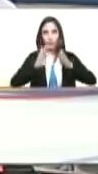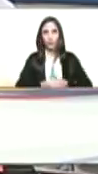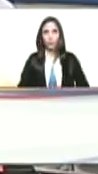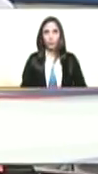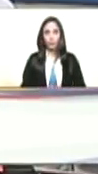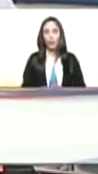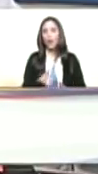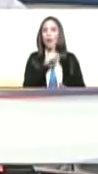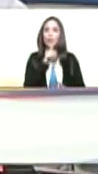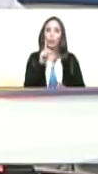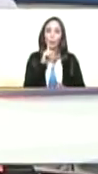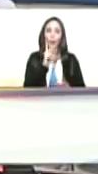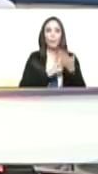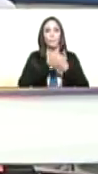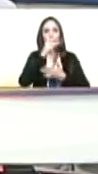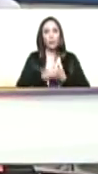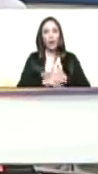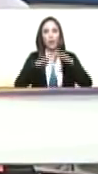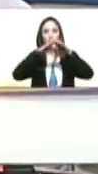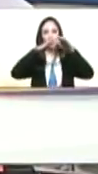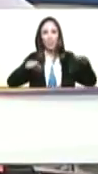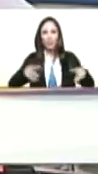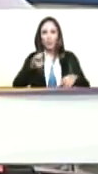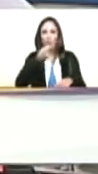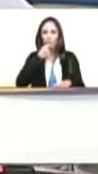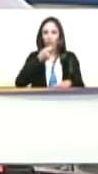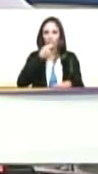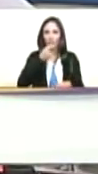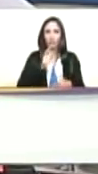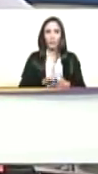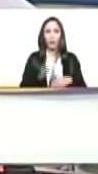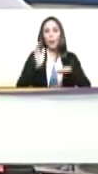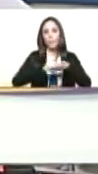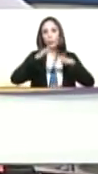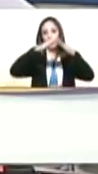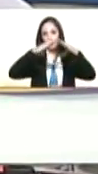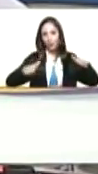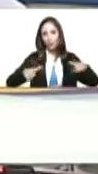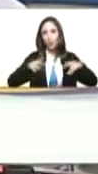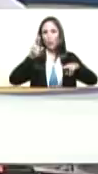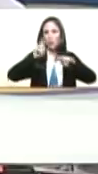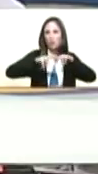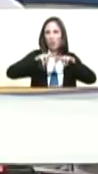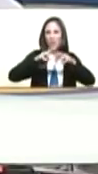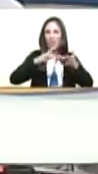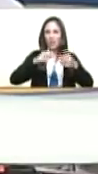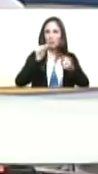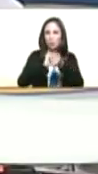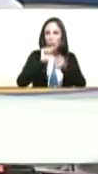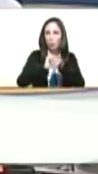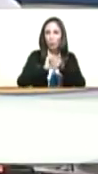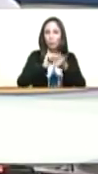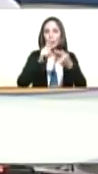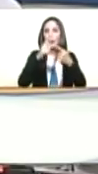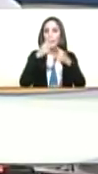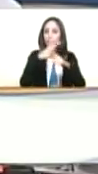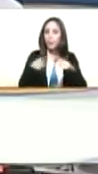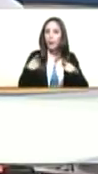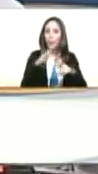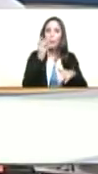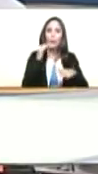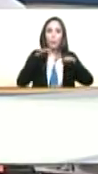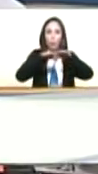Techos Verdes. ¿Por qué techos verdes? Porque, bueno, el techo es de cemento, sin duda alguna. Pero con esto vamos a dar un salto para que se